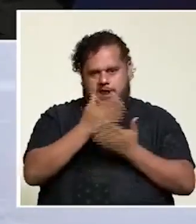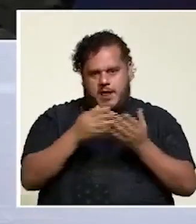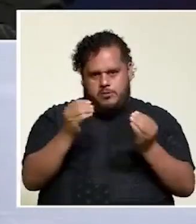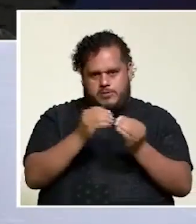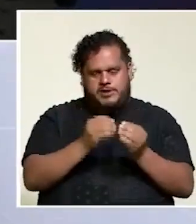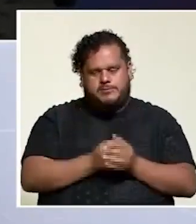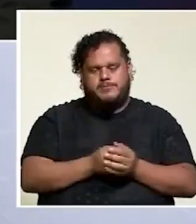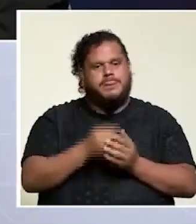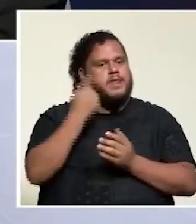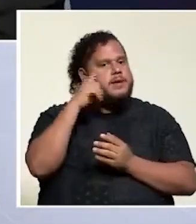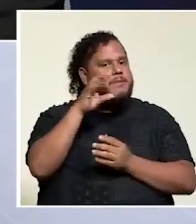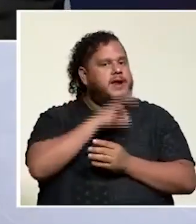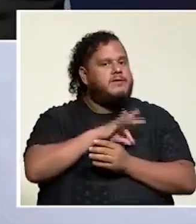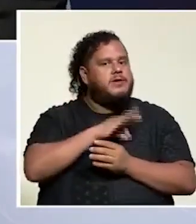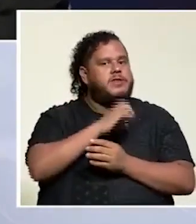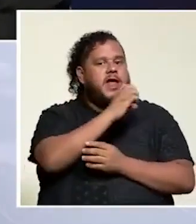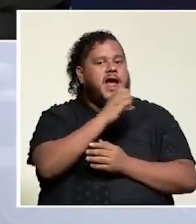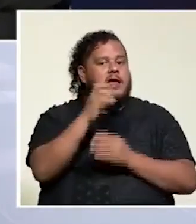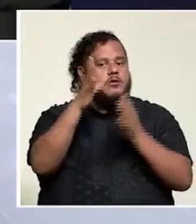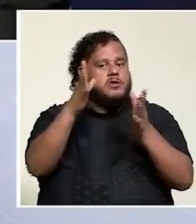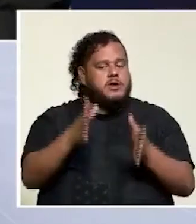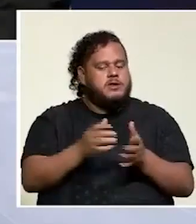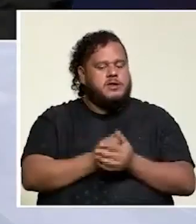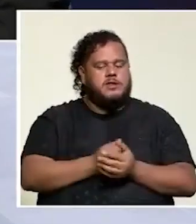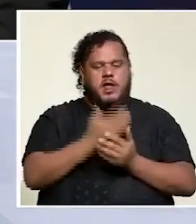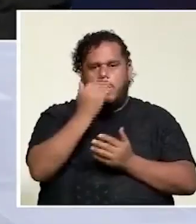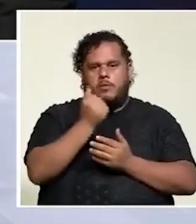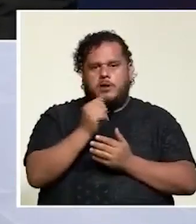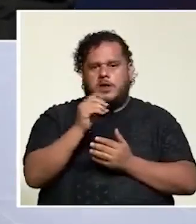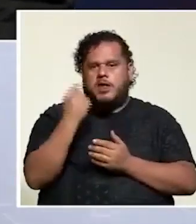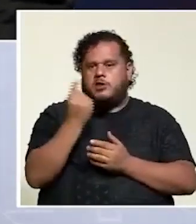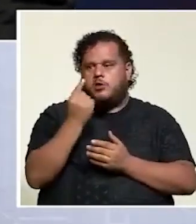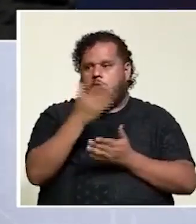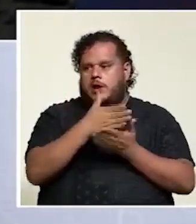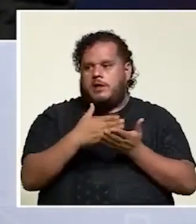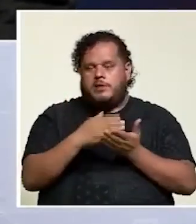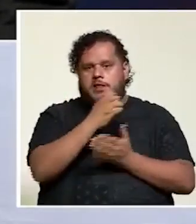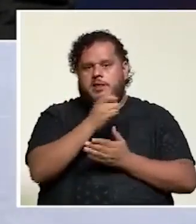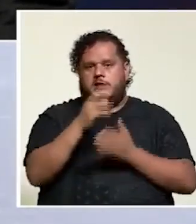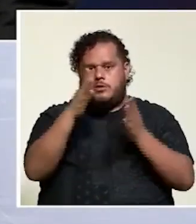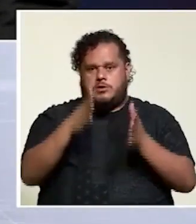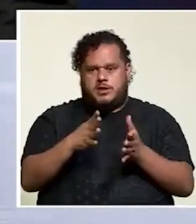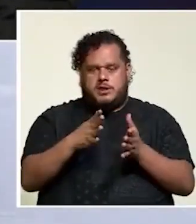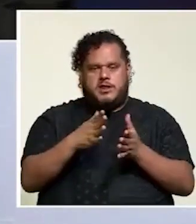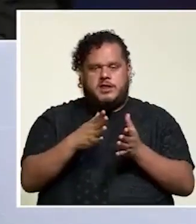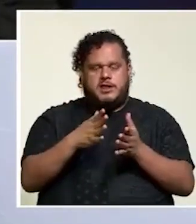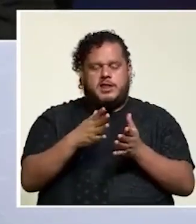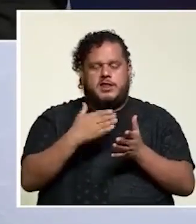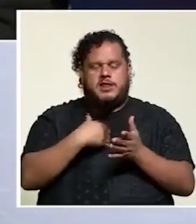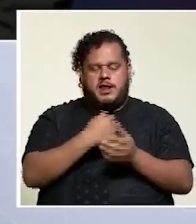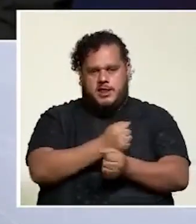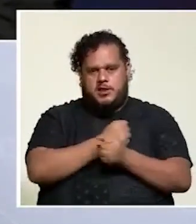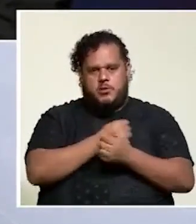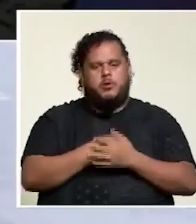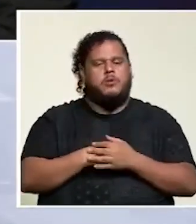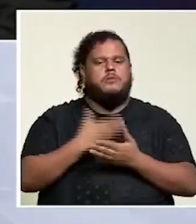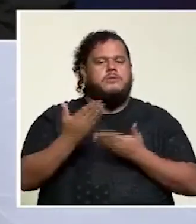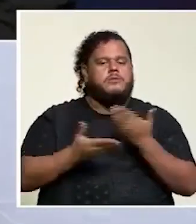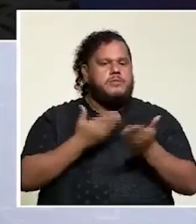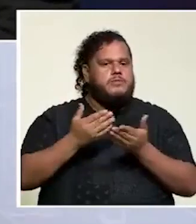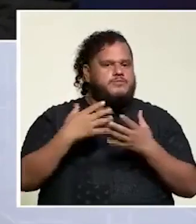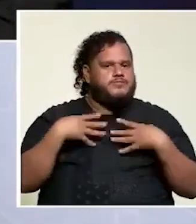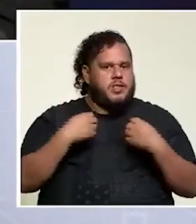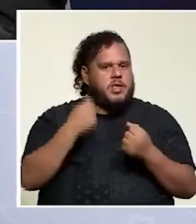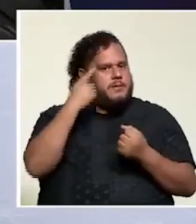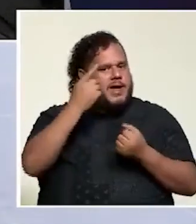más, está para favorecer al costarricense, porque solo la mitad de los costarricenses están asegurados. Así es. El servicio de salud